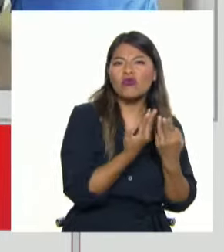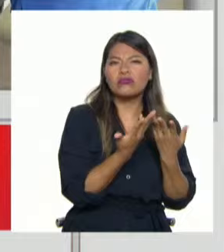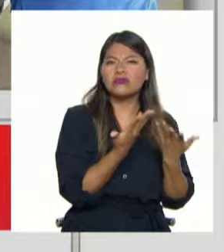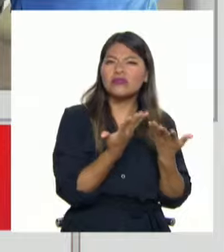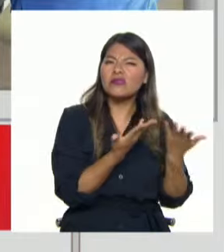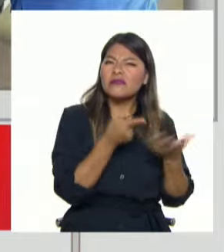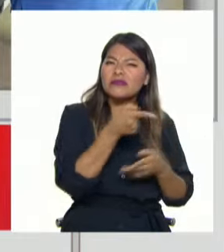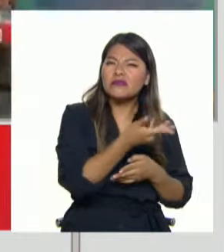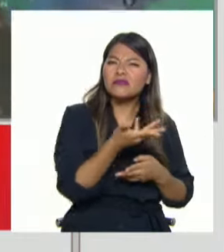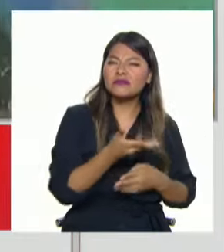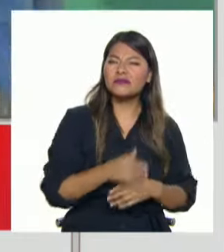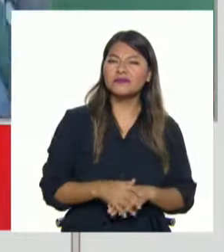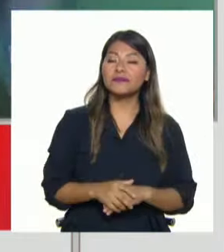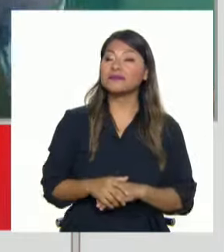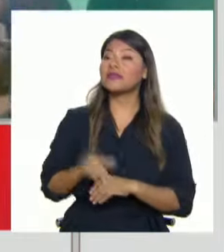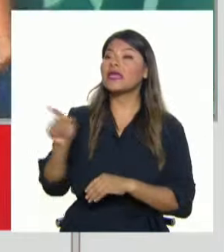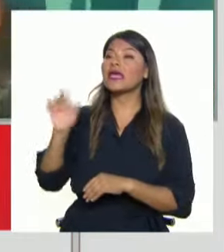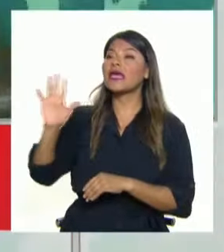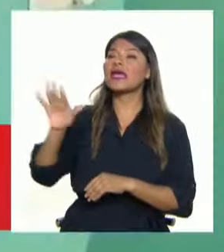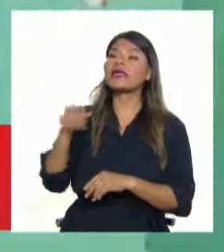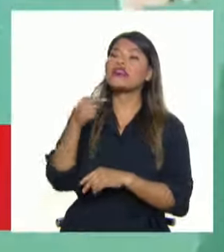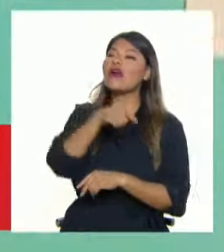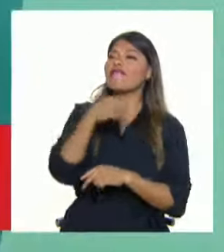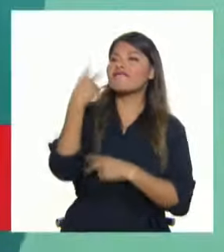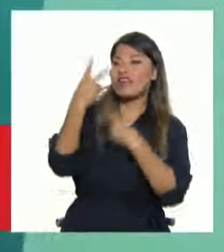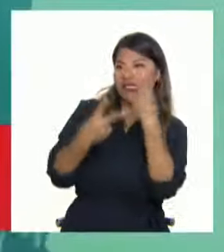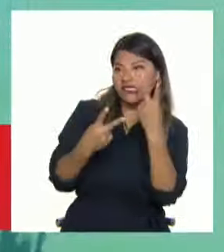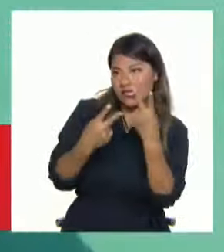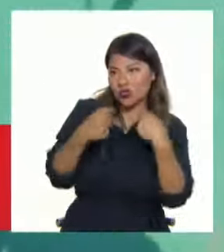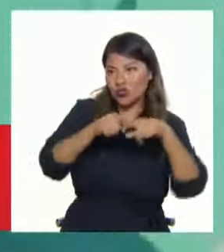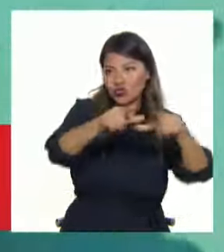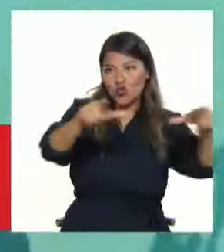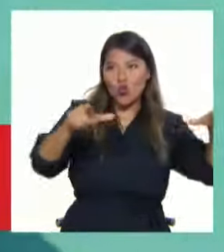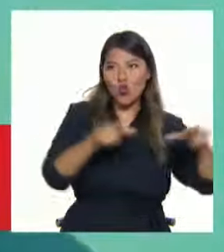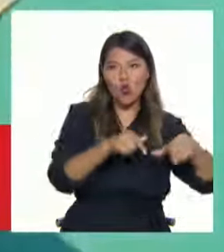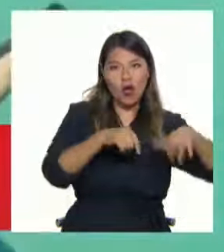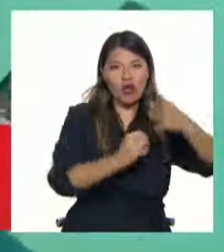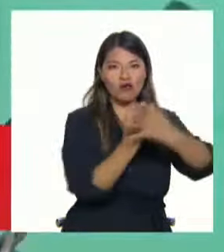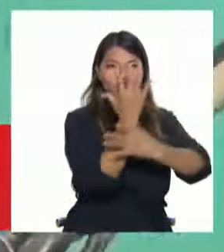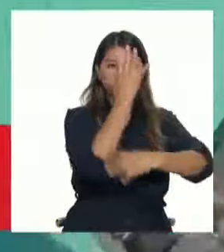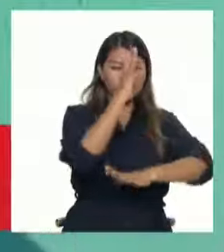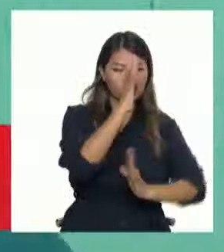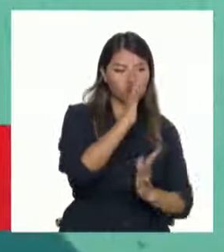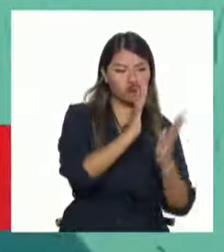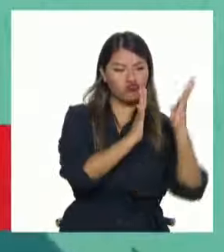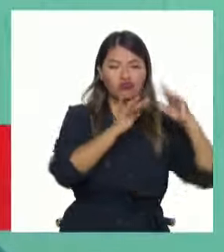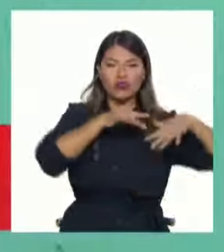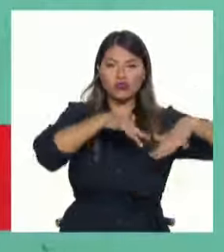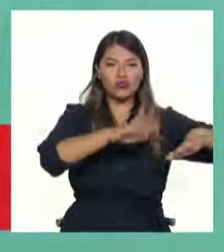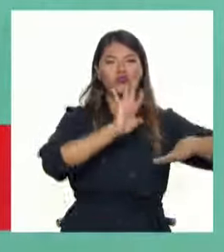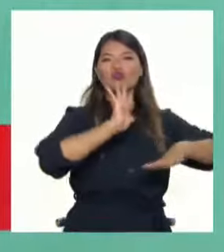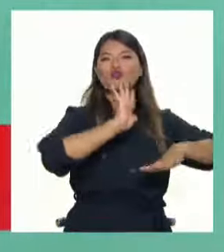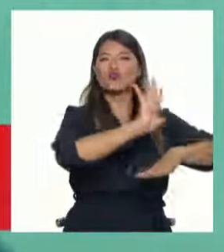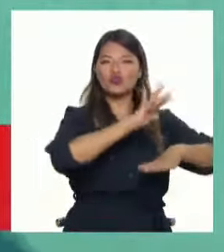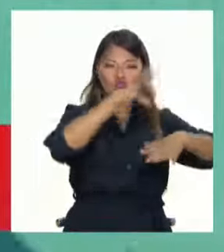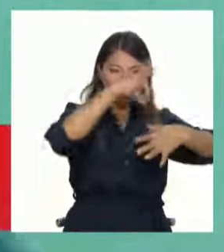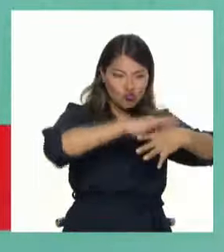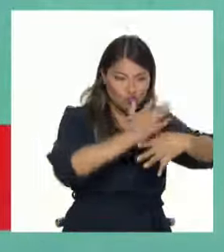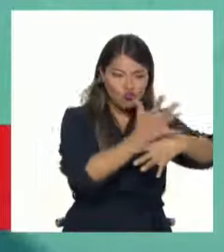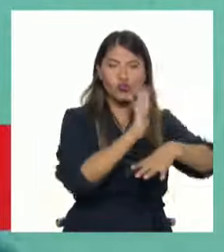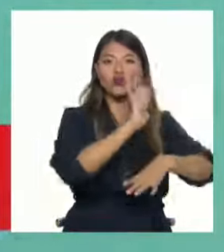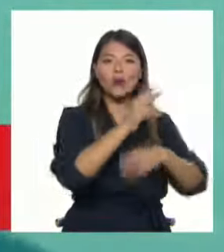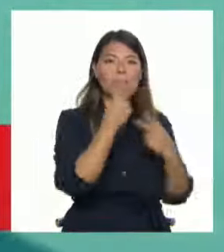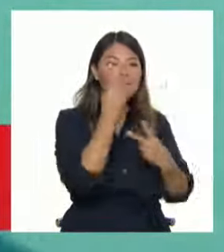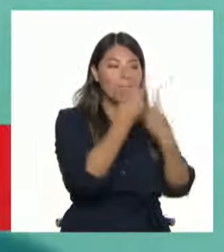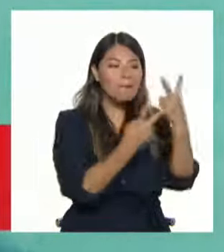En realidad estaba visitando su chacra. Normalmente él visita su chacra cada 15 días, ¿no? En el distrito de Pucacaca,